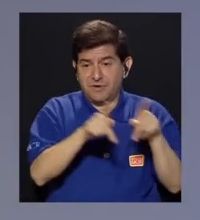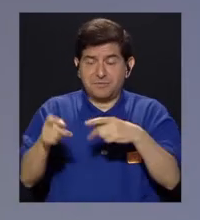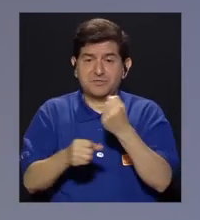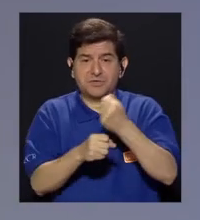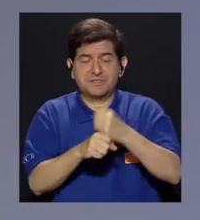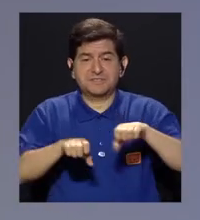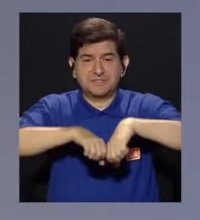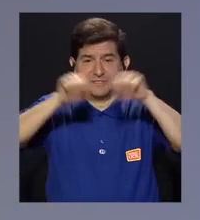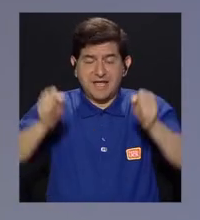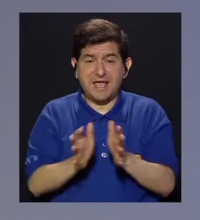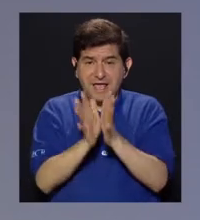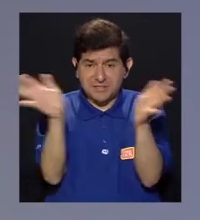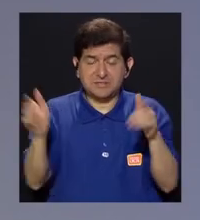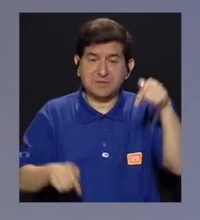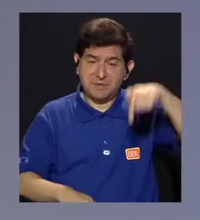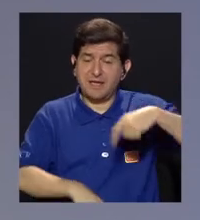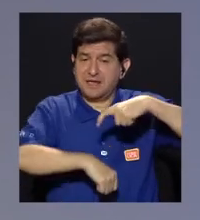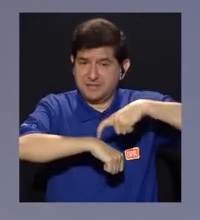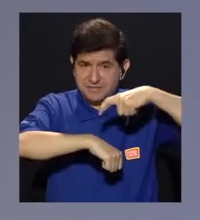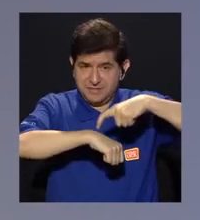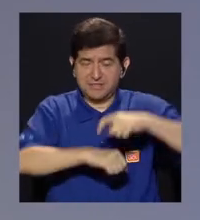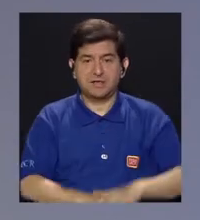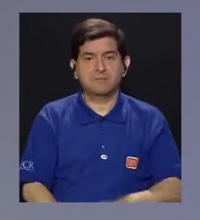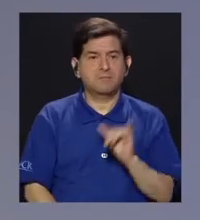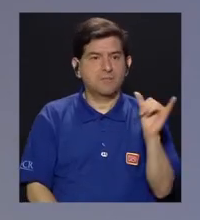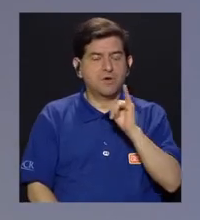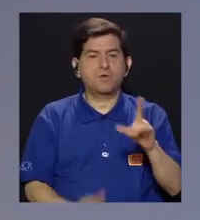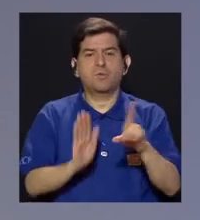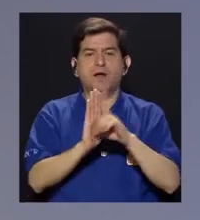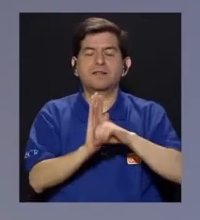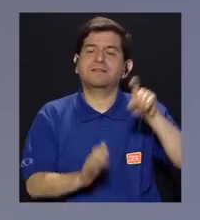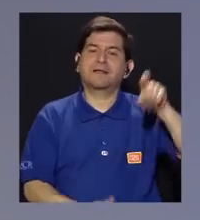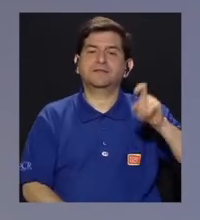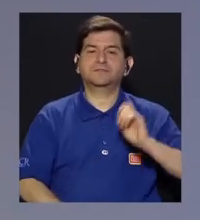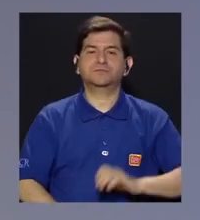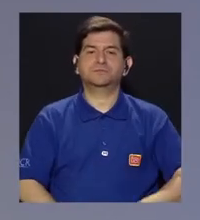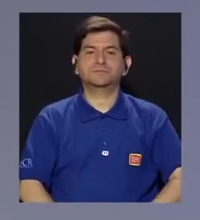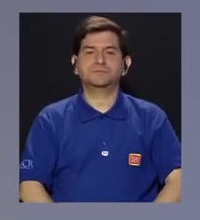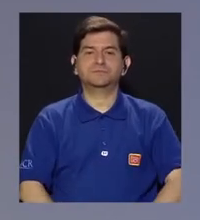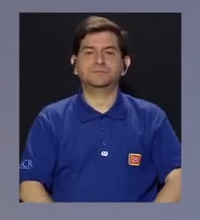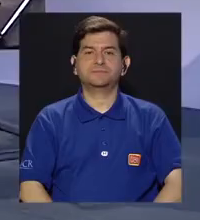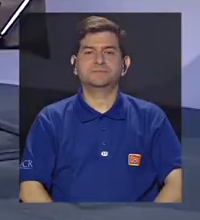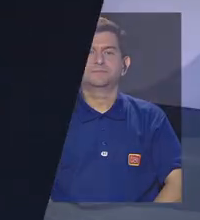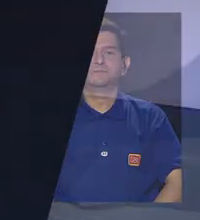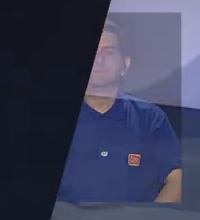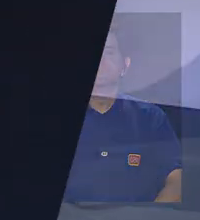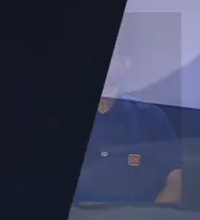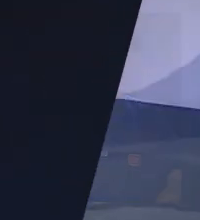las personas que trabajan en el sistema público hoy por hoy es también un derecho necesario